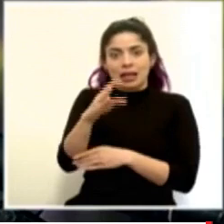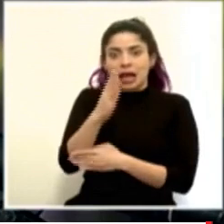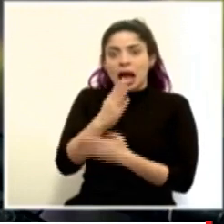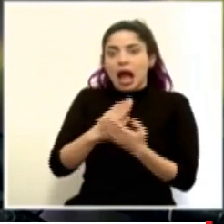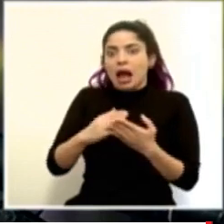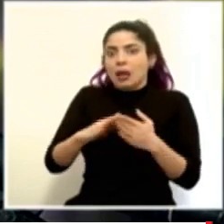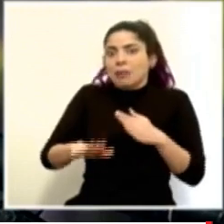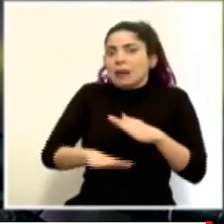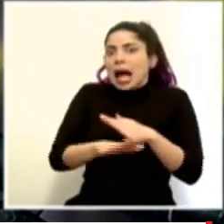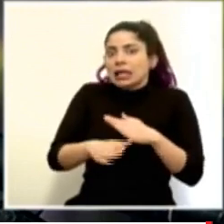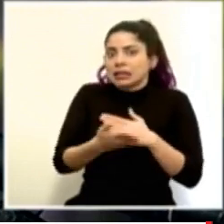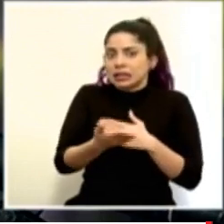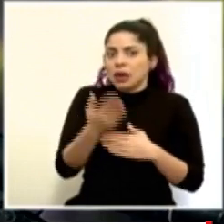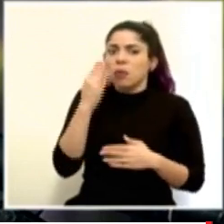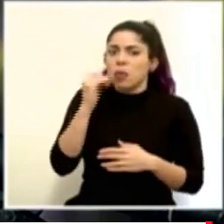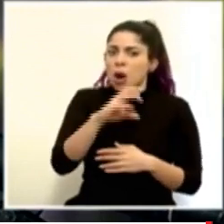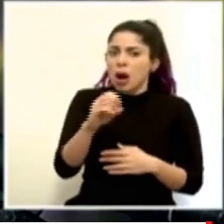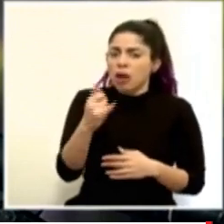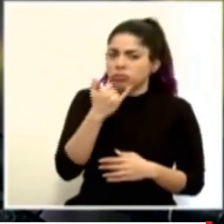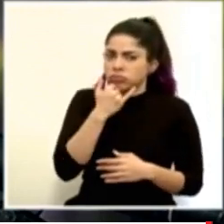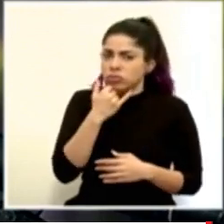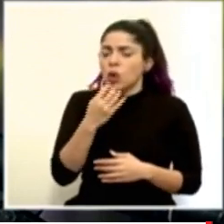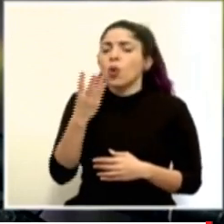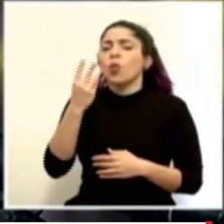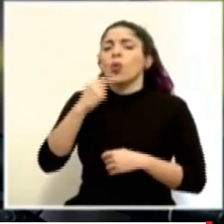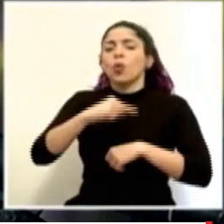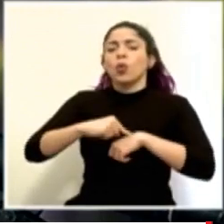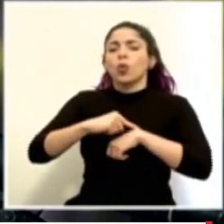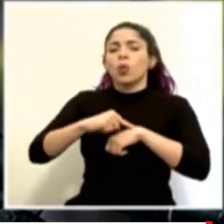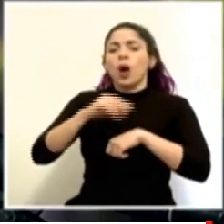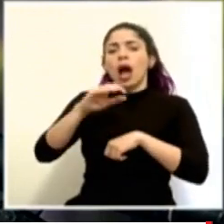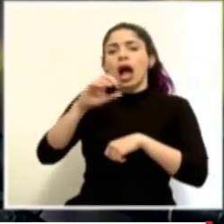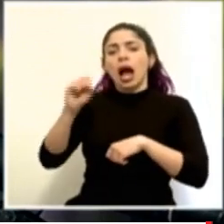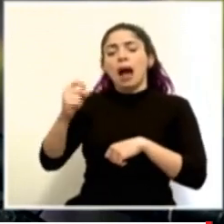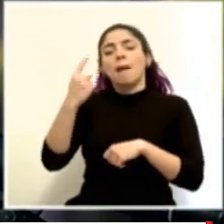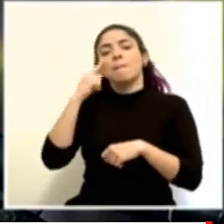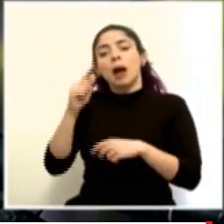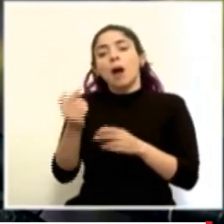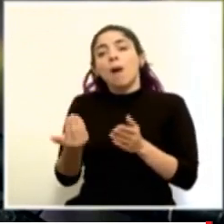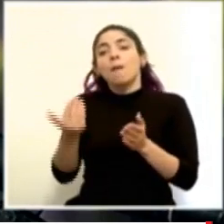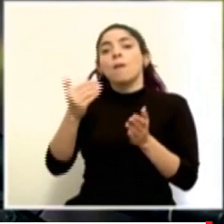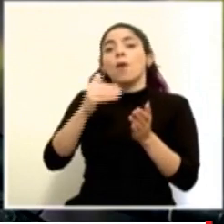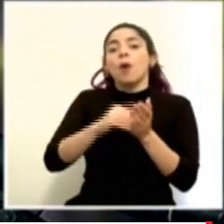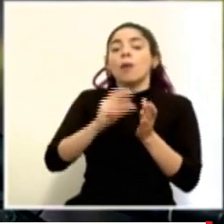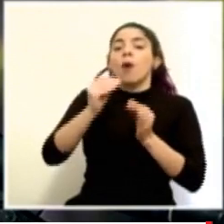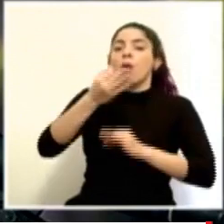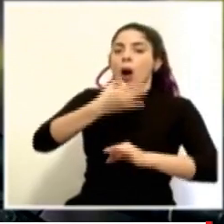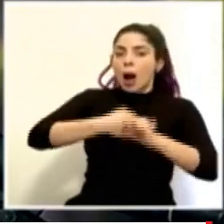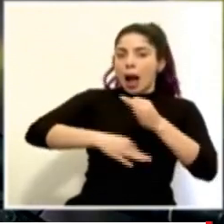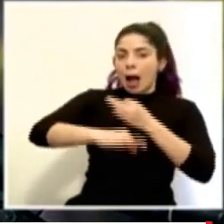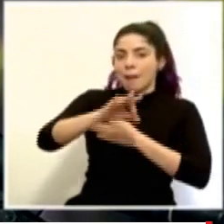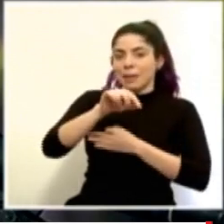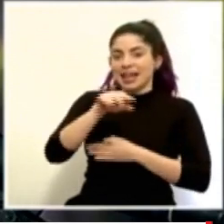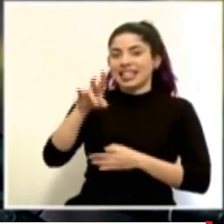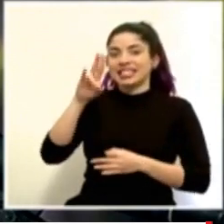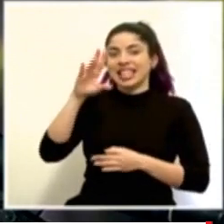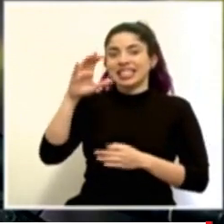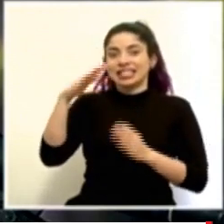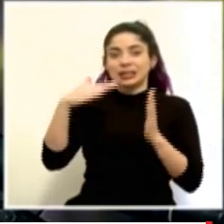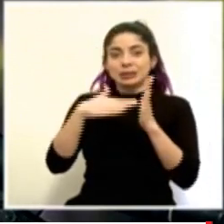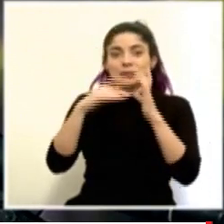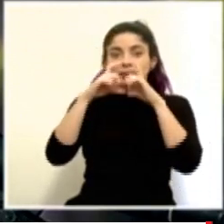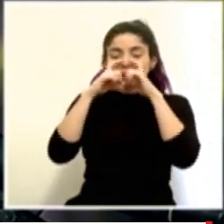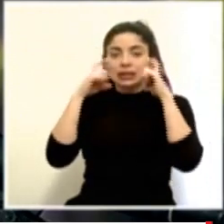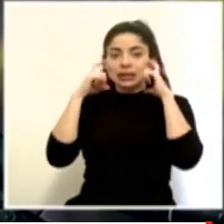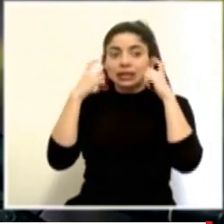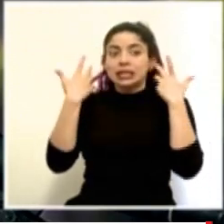tan básico y cuánto tiempo va a tardar la caja en, digamos, recuperar o reemplazar esas 700,000 mascarillas